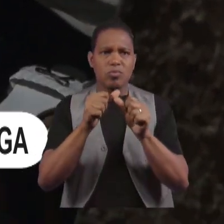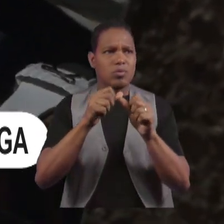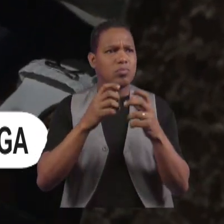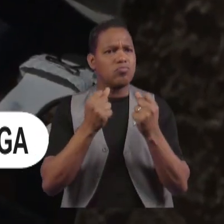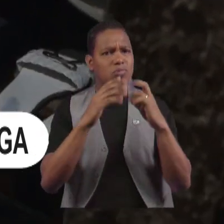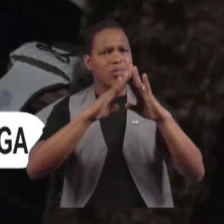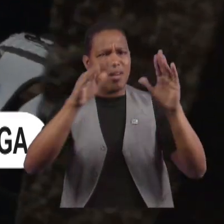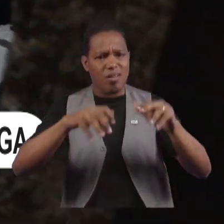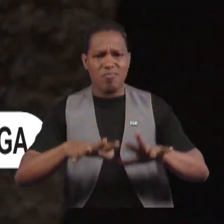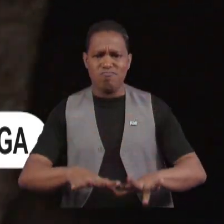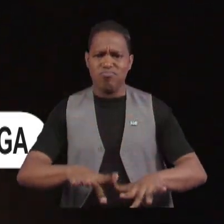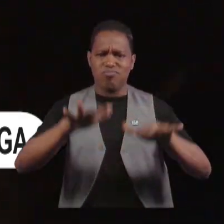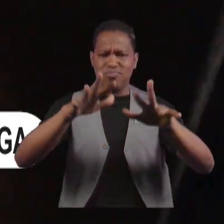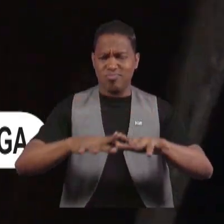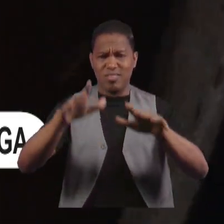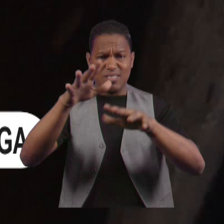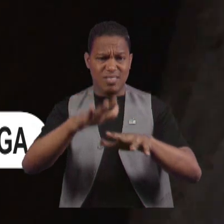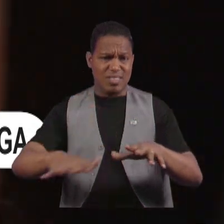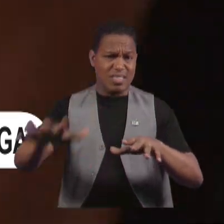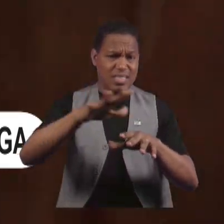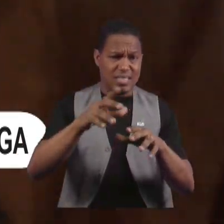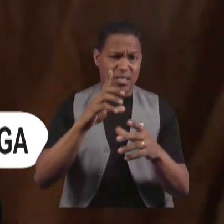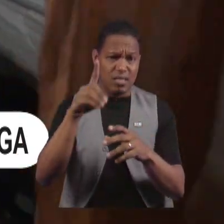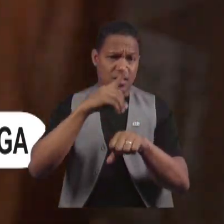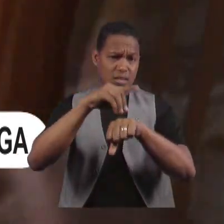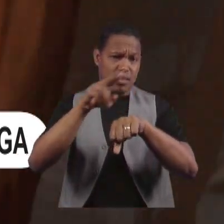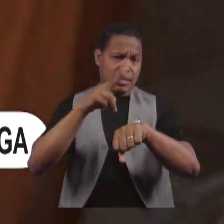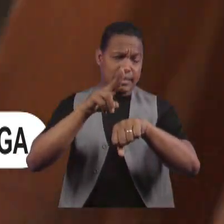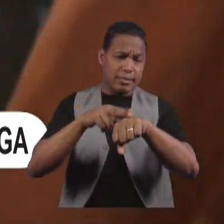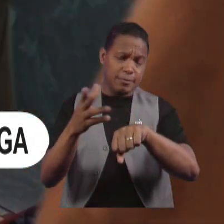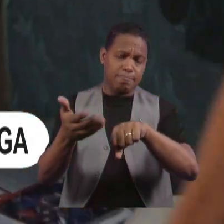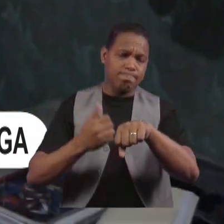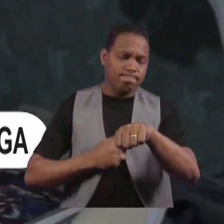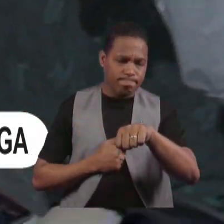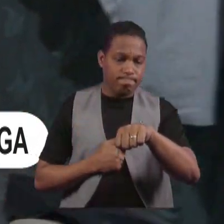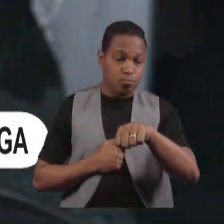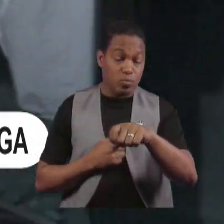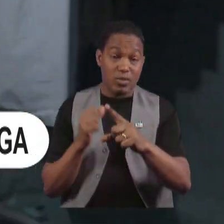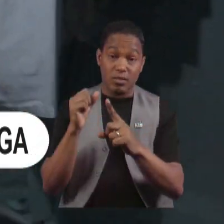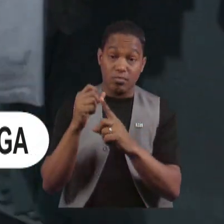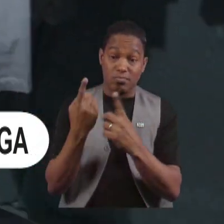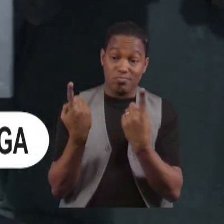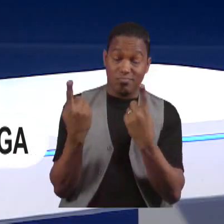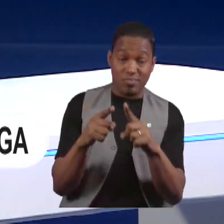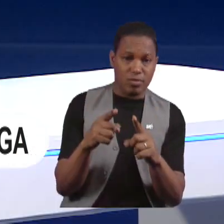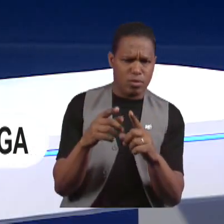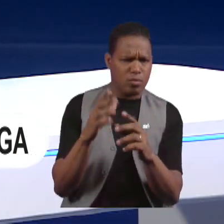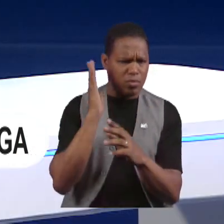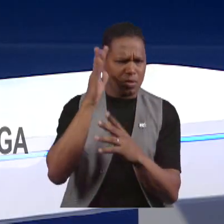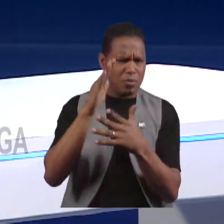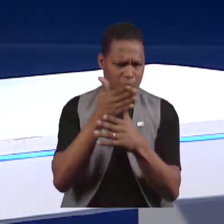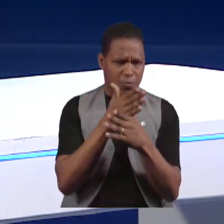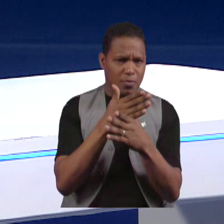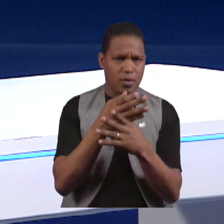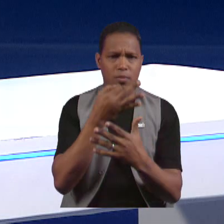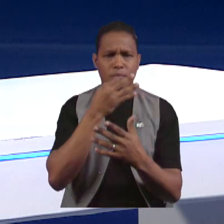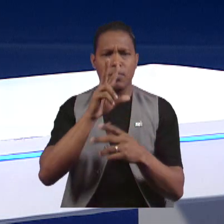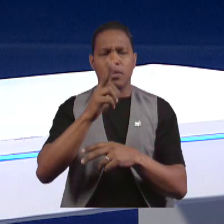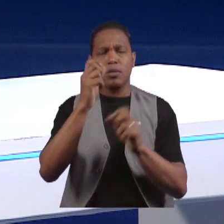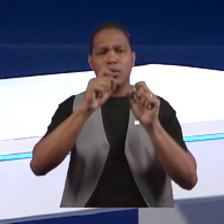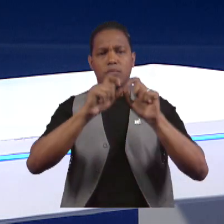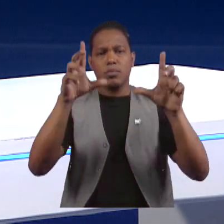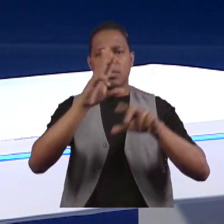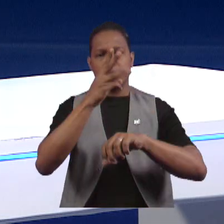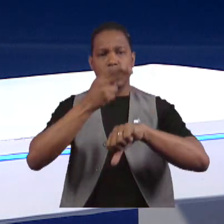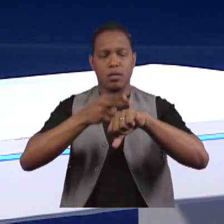de casas en este populoso sector del Distrito Nacional. Los resultados, bueno, los compartimos para ustedes en nuestra tercera emisión a las